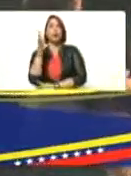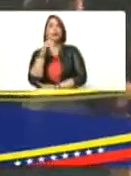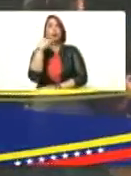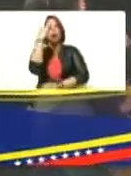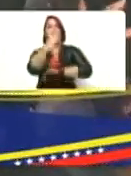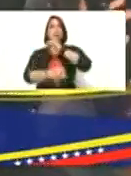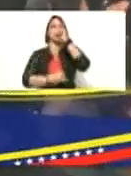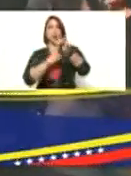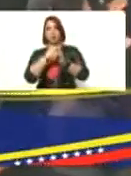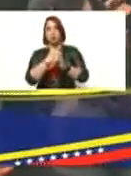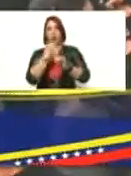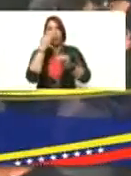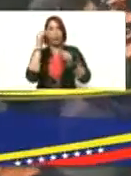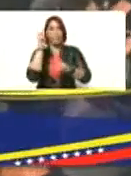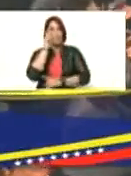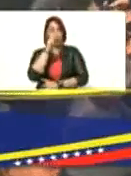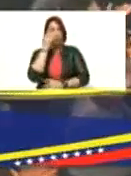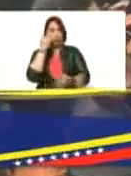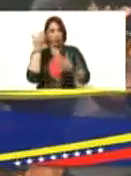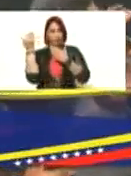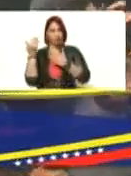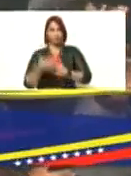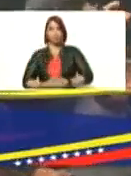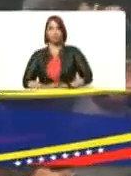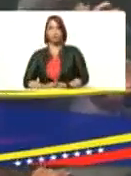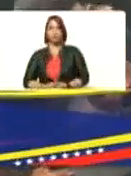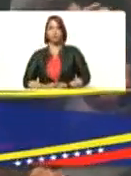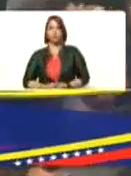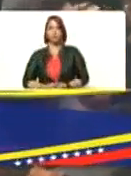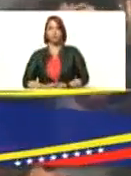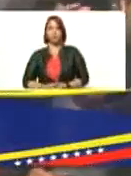Dulce Marrufo, adelante.